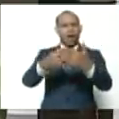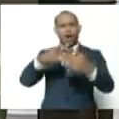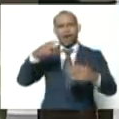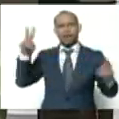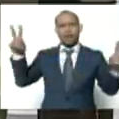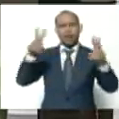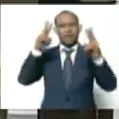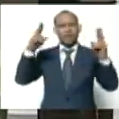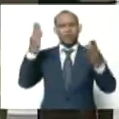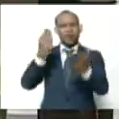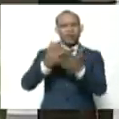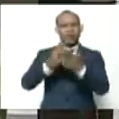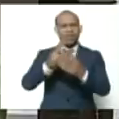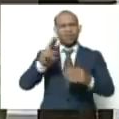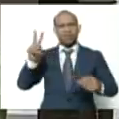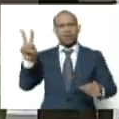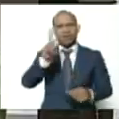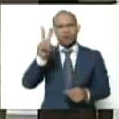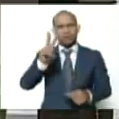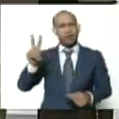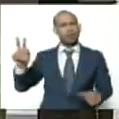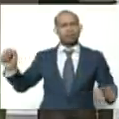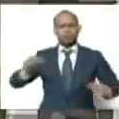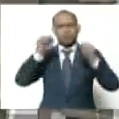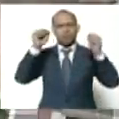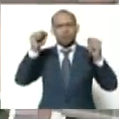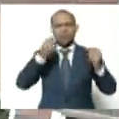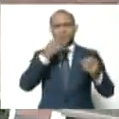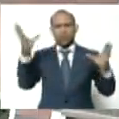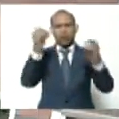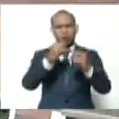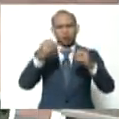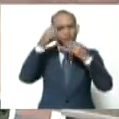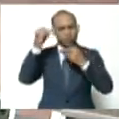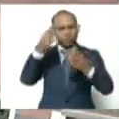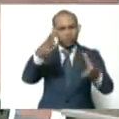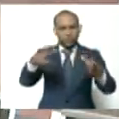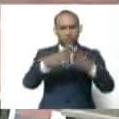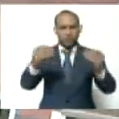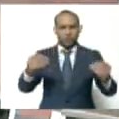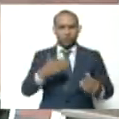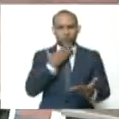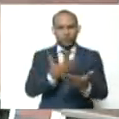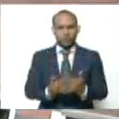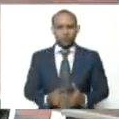siempre, Venezuela. Venceremos. Buenas noches. Que Dios los bendiga a todos. Gracias.